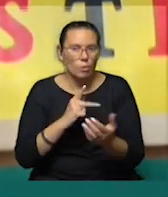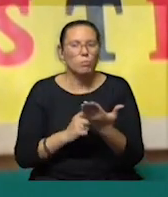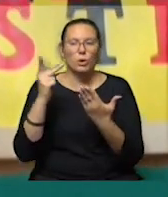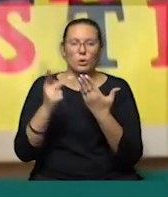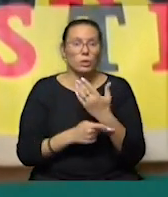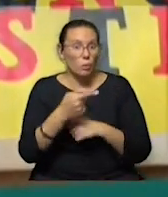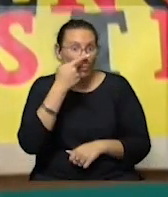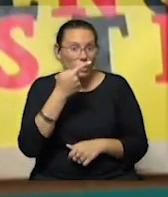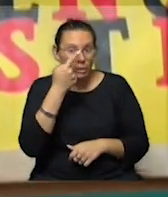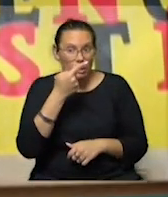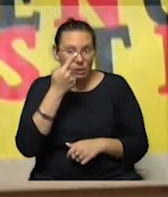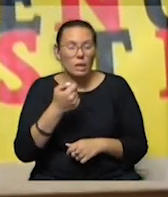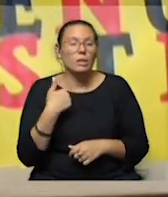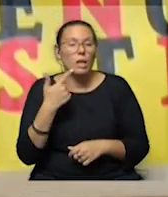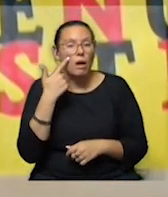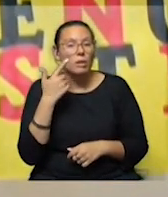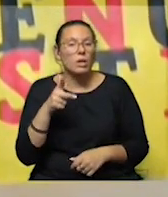súper interesantes